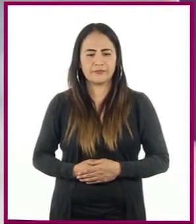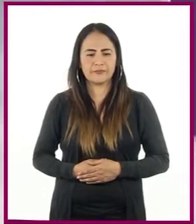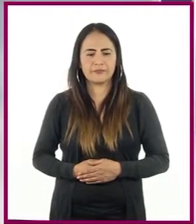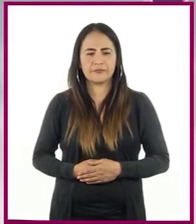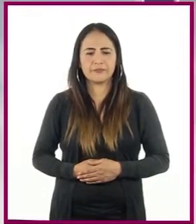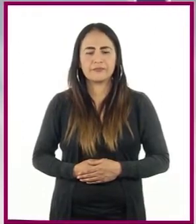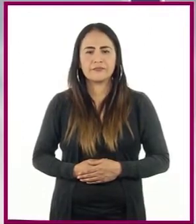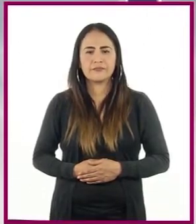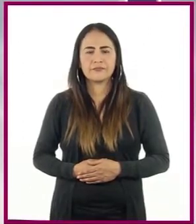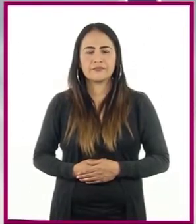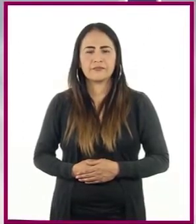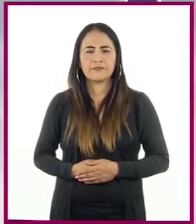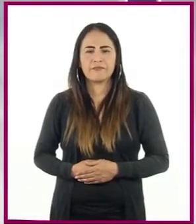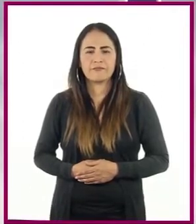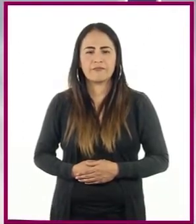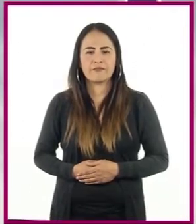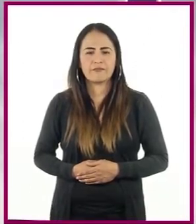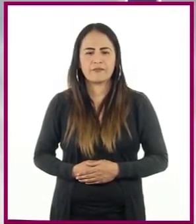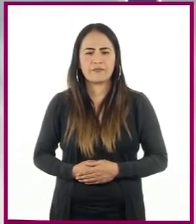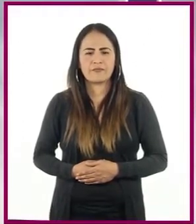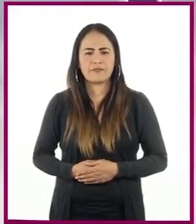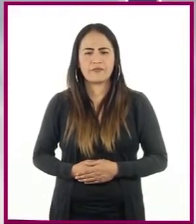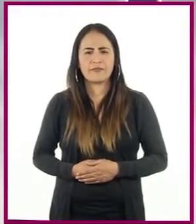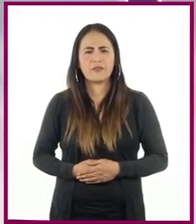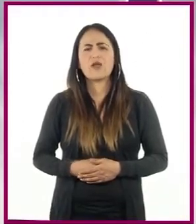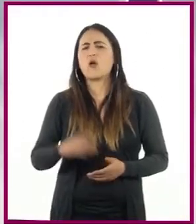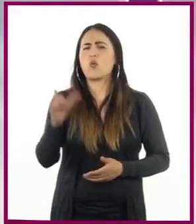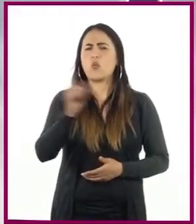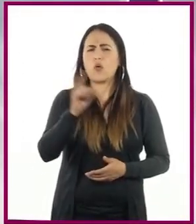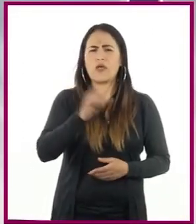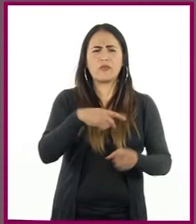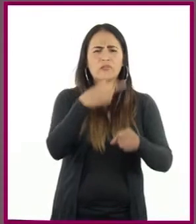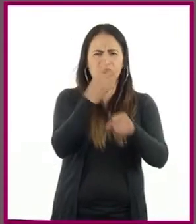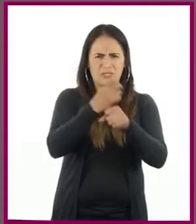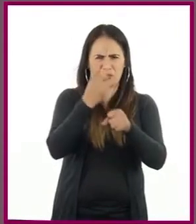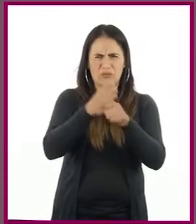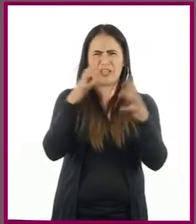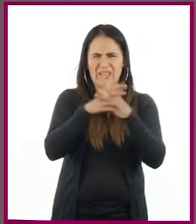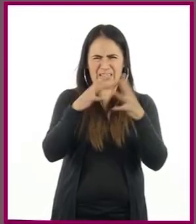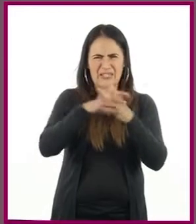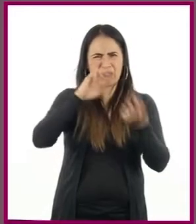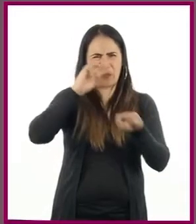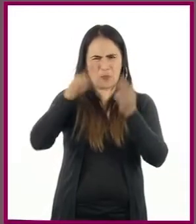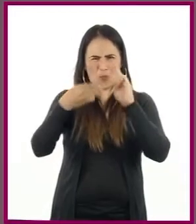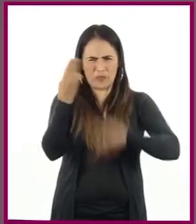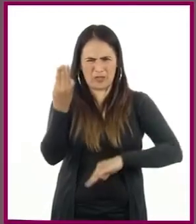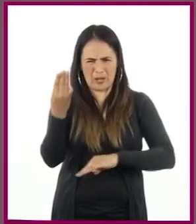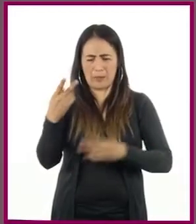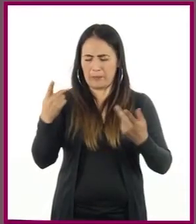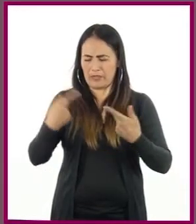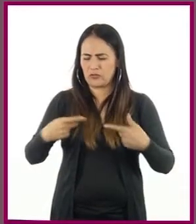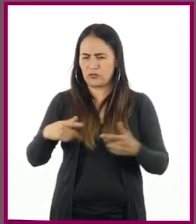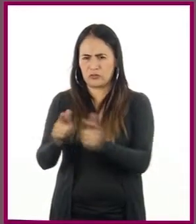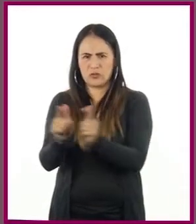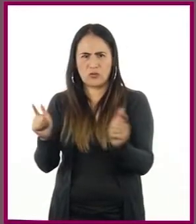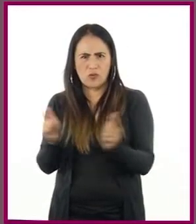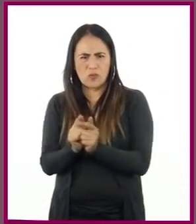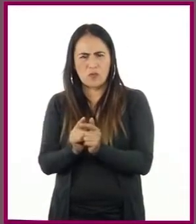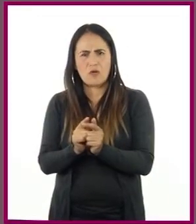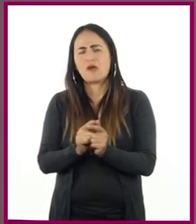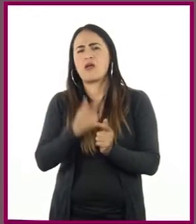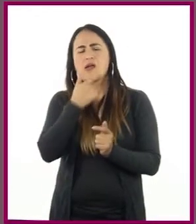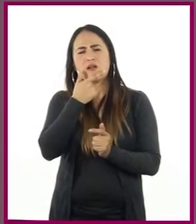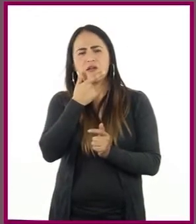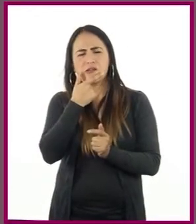como Indochina. Cuando, durante la Segunda Guerra Mundial, los aliados, es decir, Gran Bretaña,